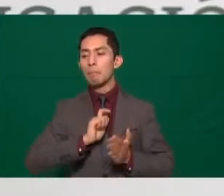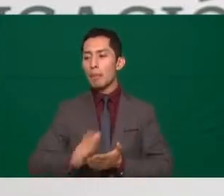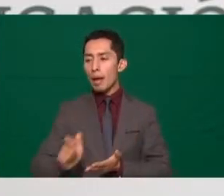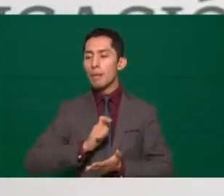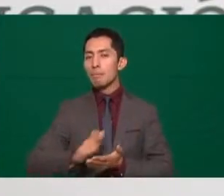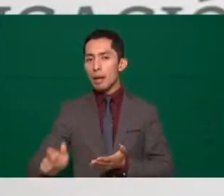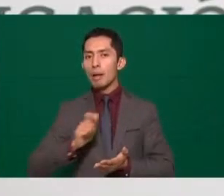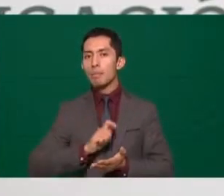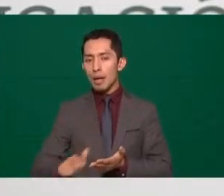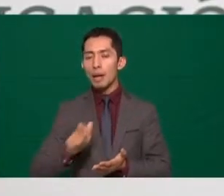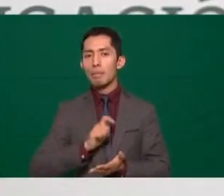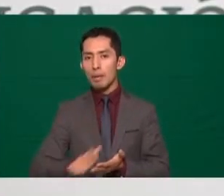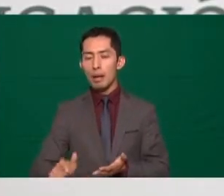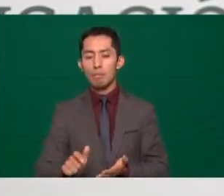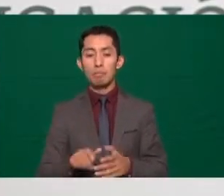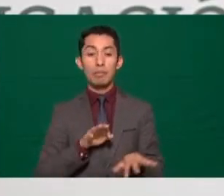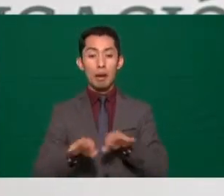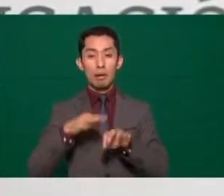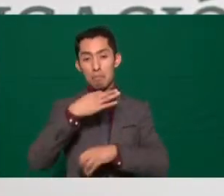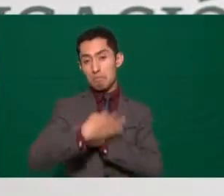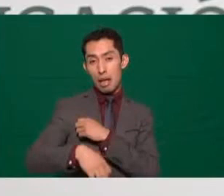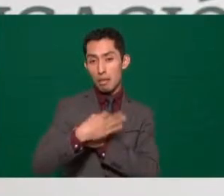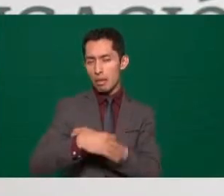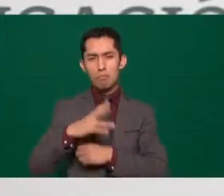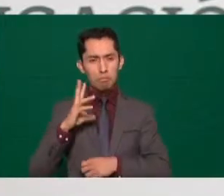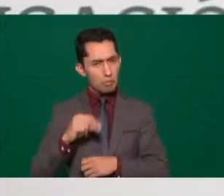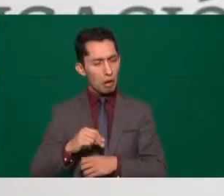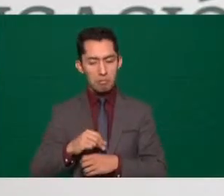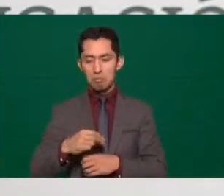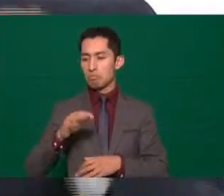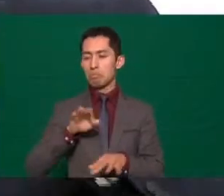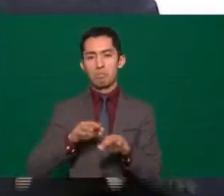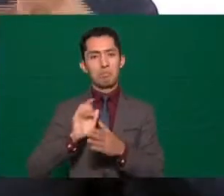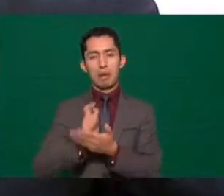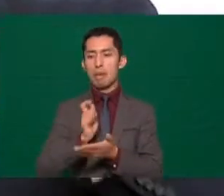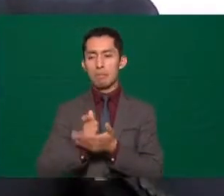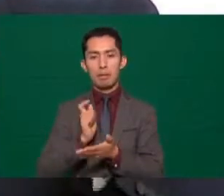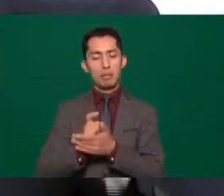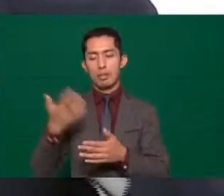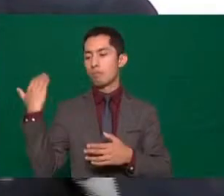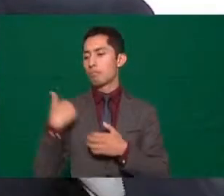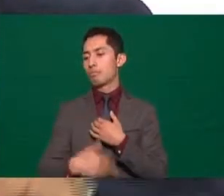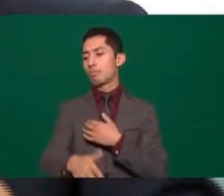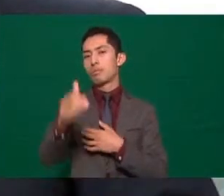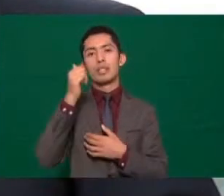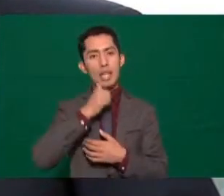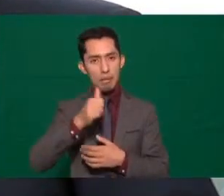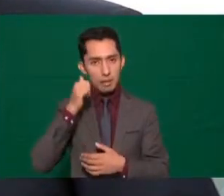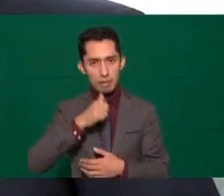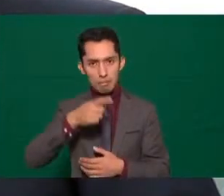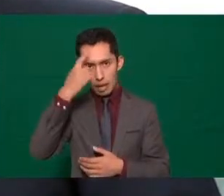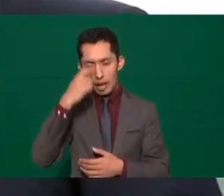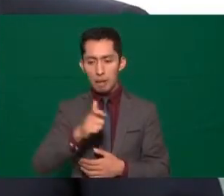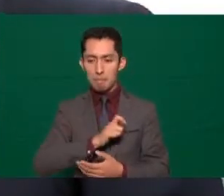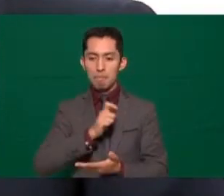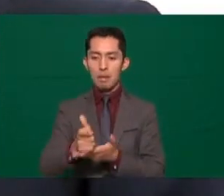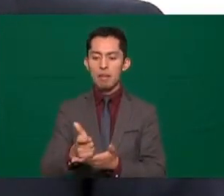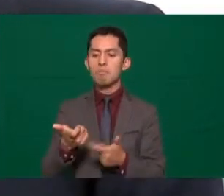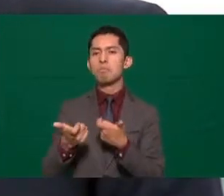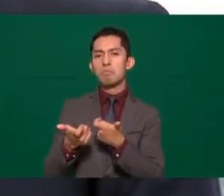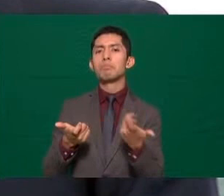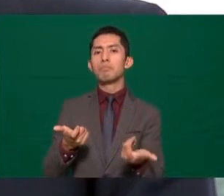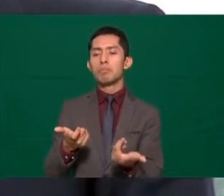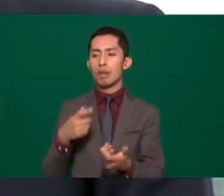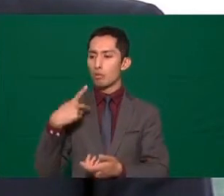empleo temporal, es permanente, para que cultiven sus tierras. Y donde